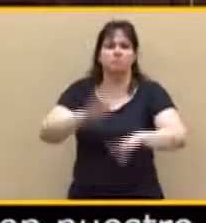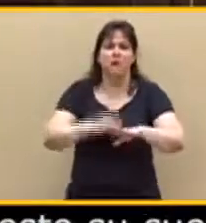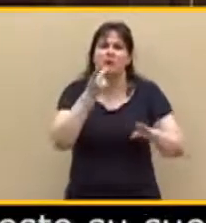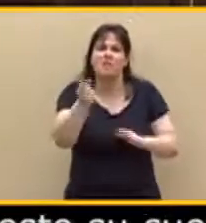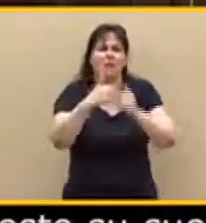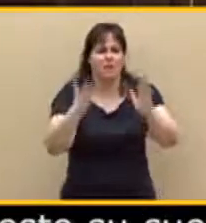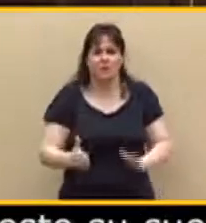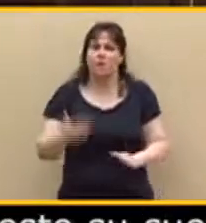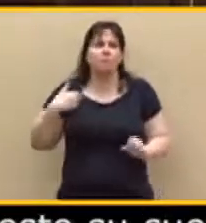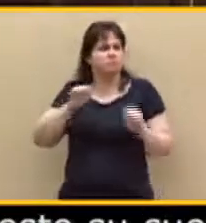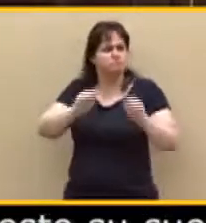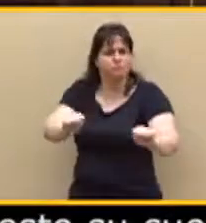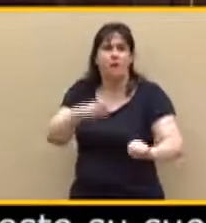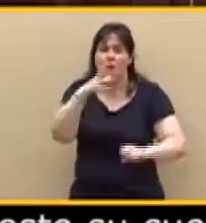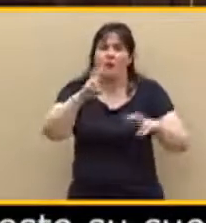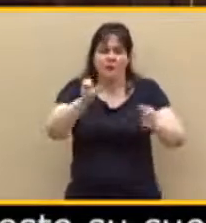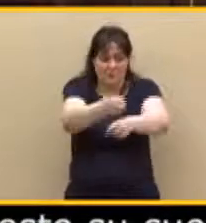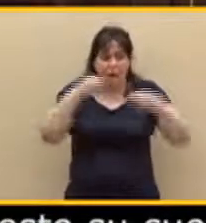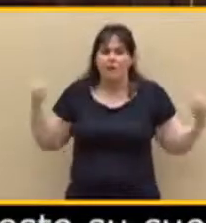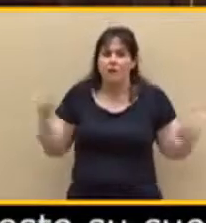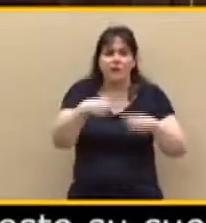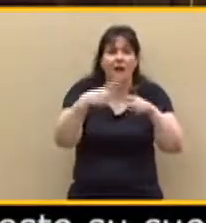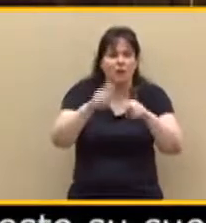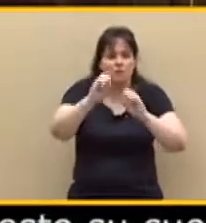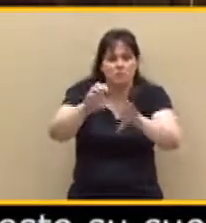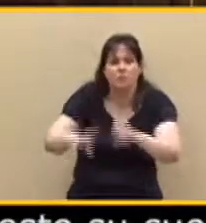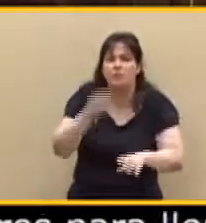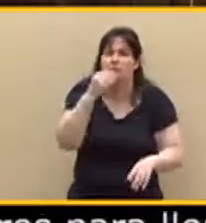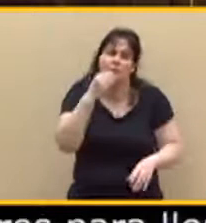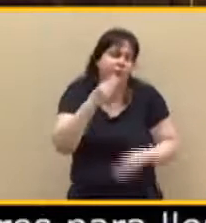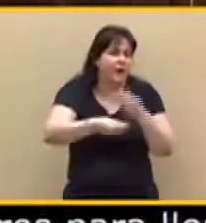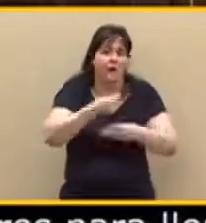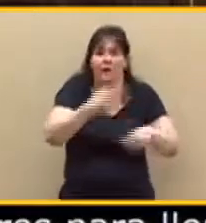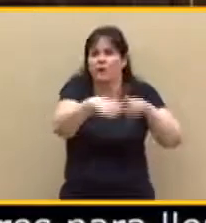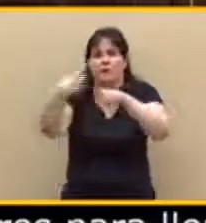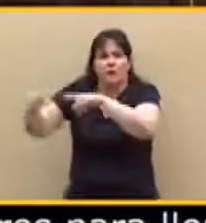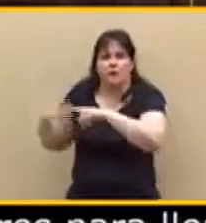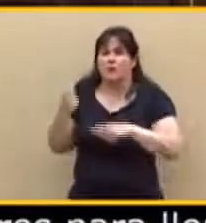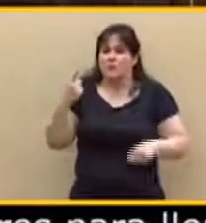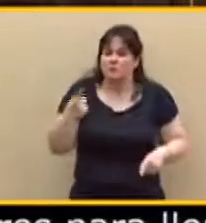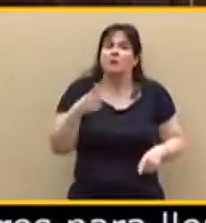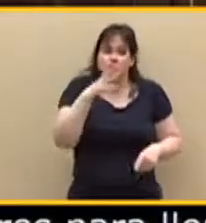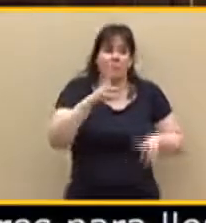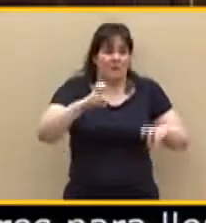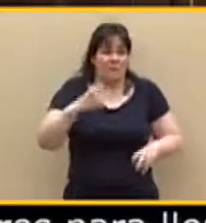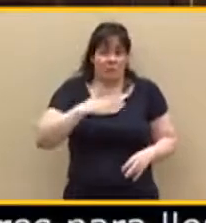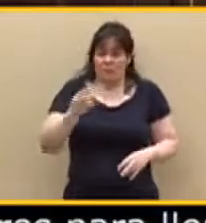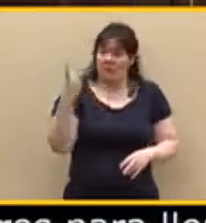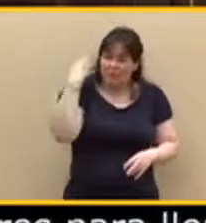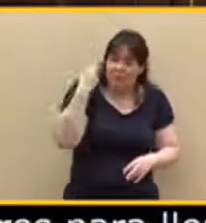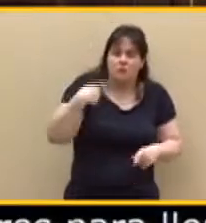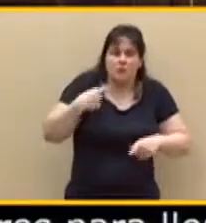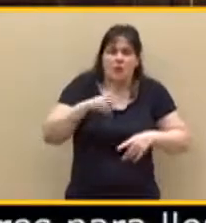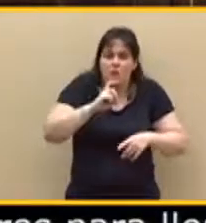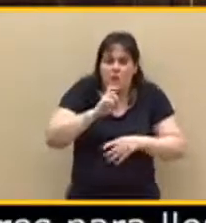nevera, que han estirado su pensión para que llegase a las nietas, que han entregado horas interminables en cada escuela infantil, en